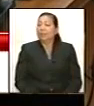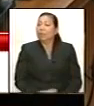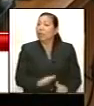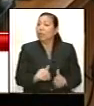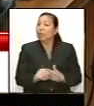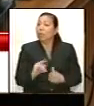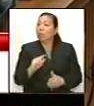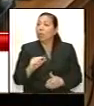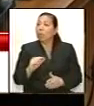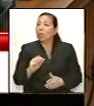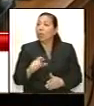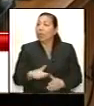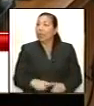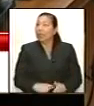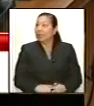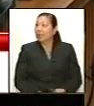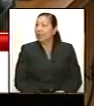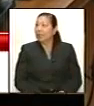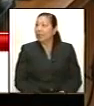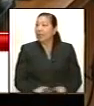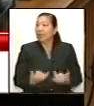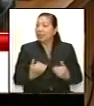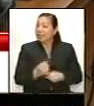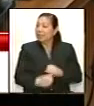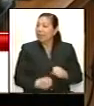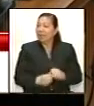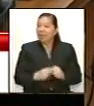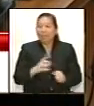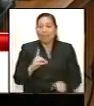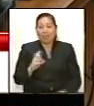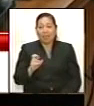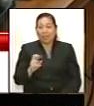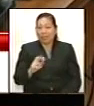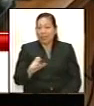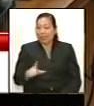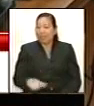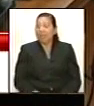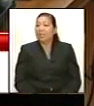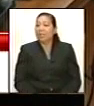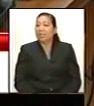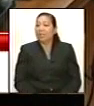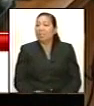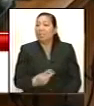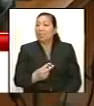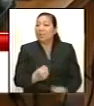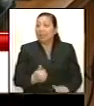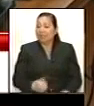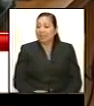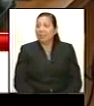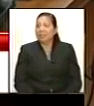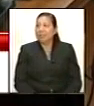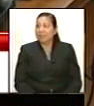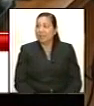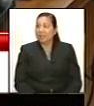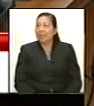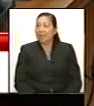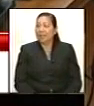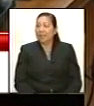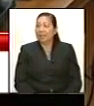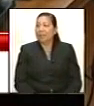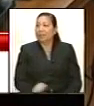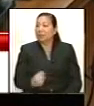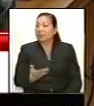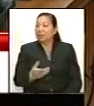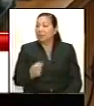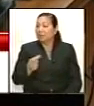todas las UGELES y este año también en todas las DRES, que son 220 UGELES y 26 DRES, que son direcciones regionales, exista